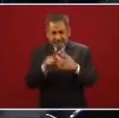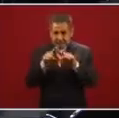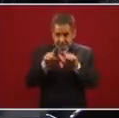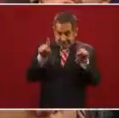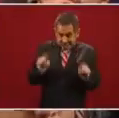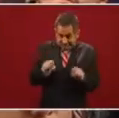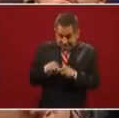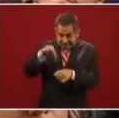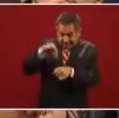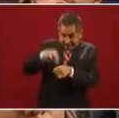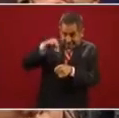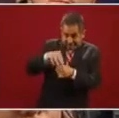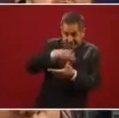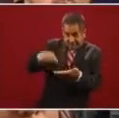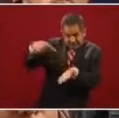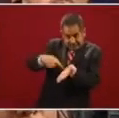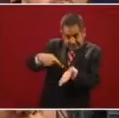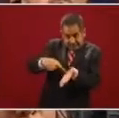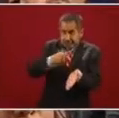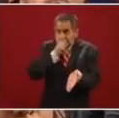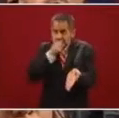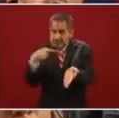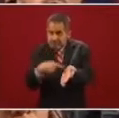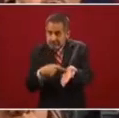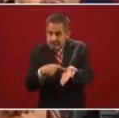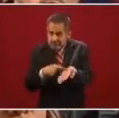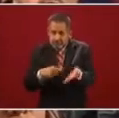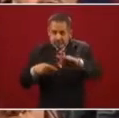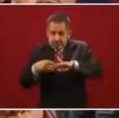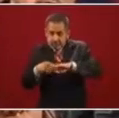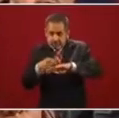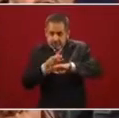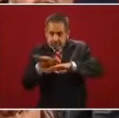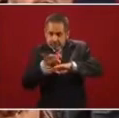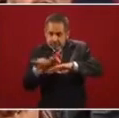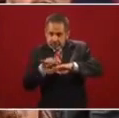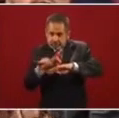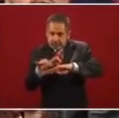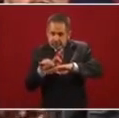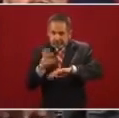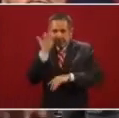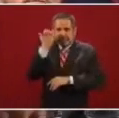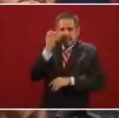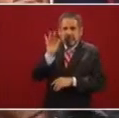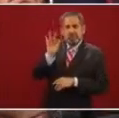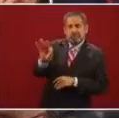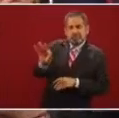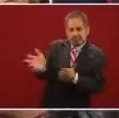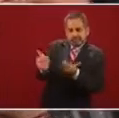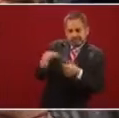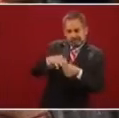boleta donde la gente va a votar, va a tomar su decisión y ustedes la están induciendo a que